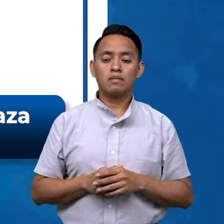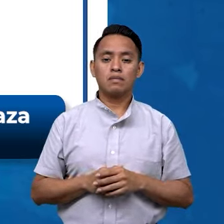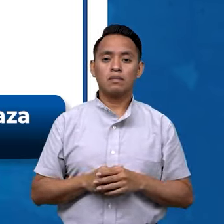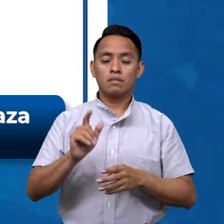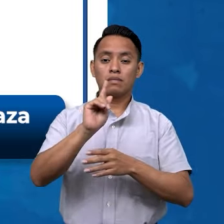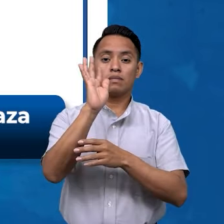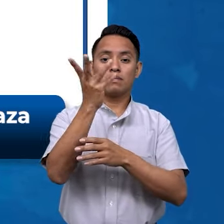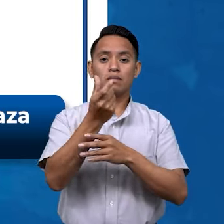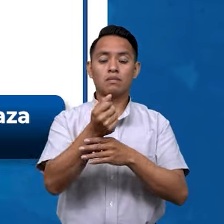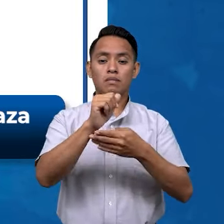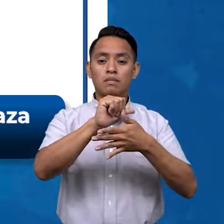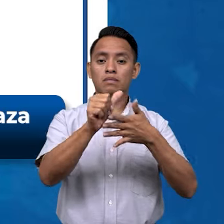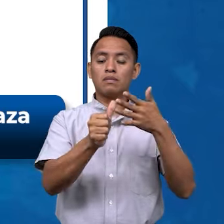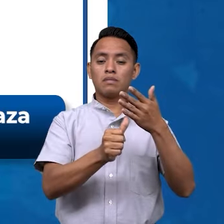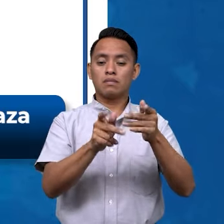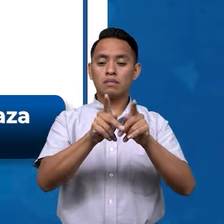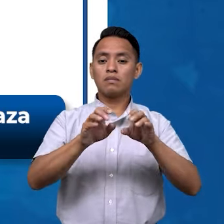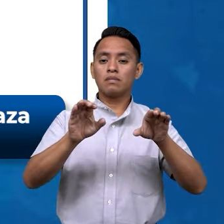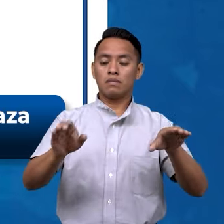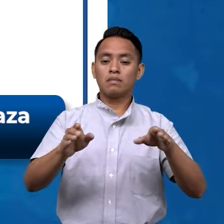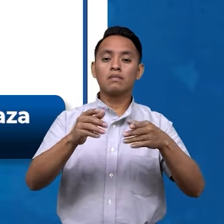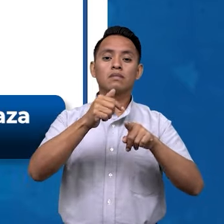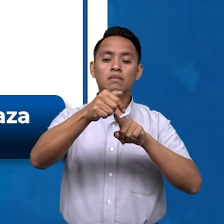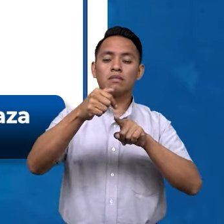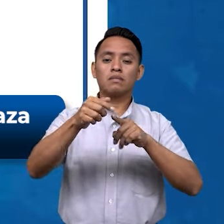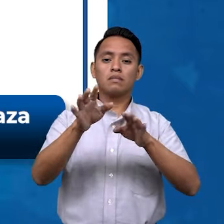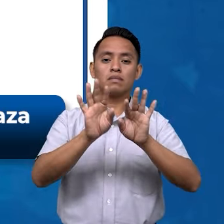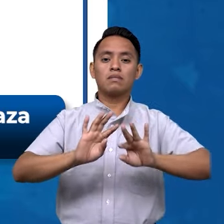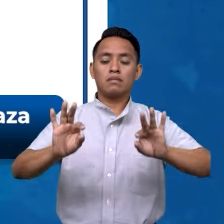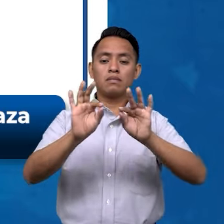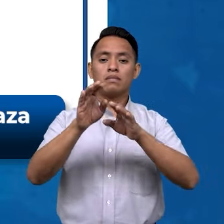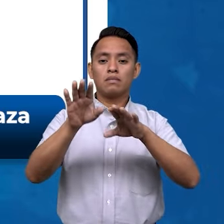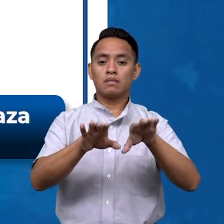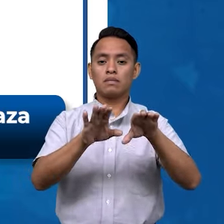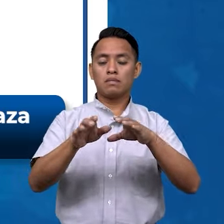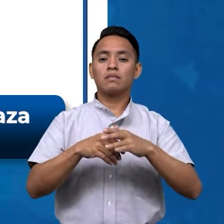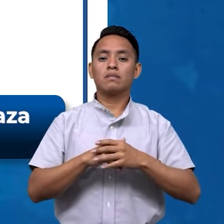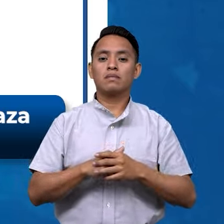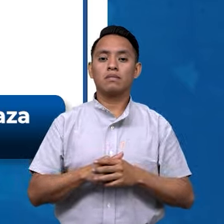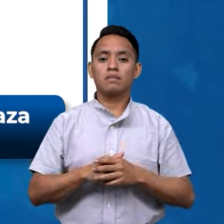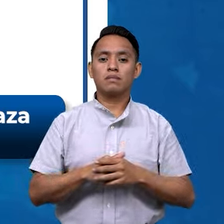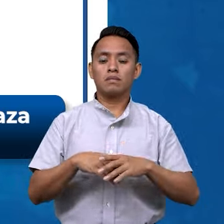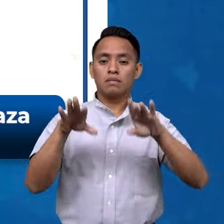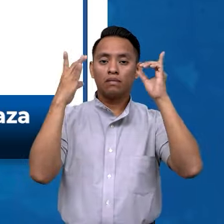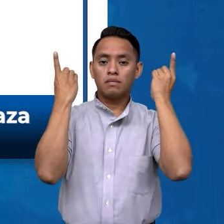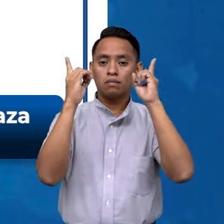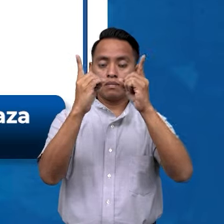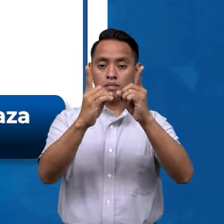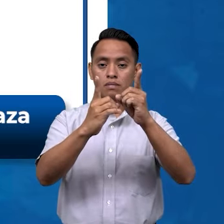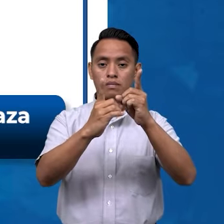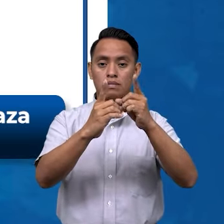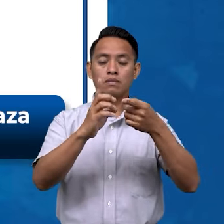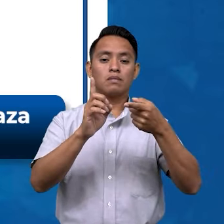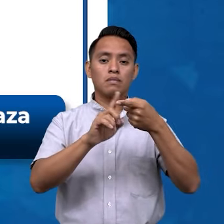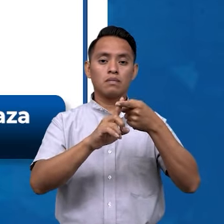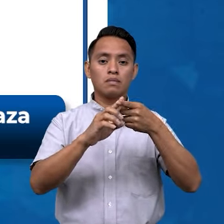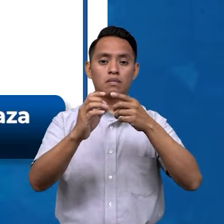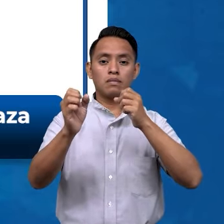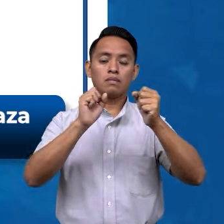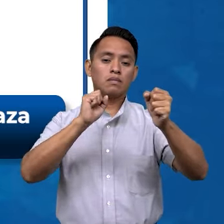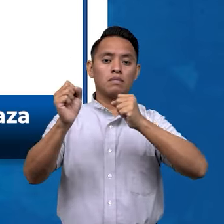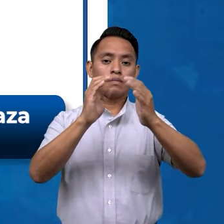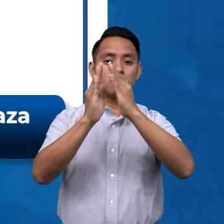esto va a ser articulado en el plan municipal, dándole prioridad a los siguientes eventos. En el caso de Chinandega tenemos por